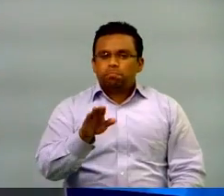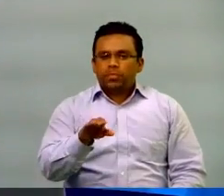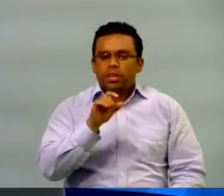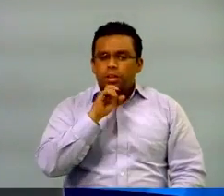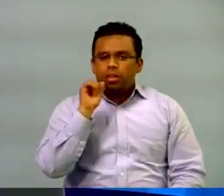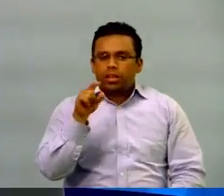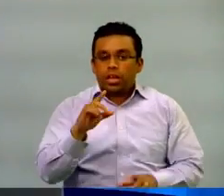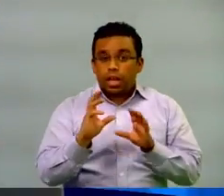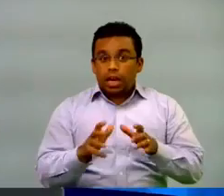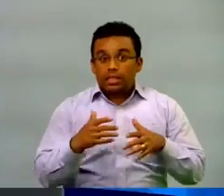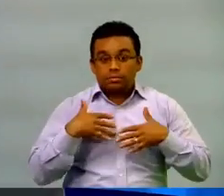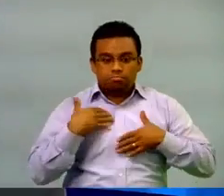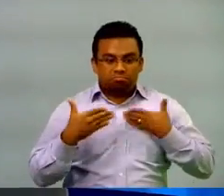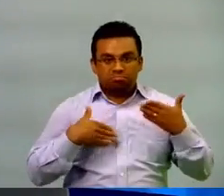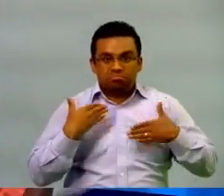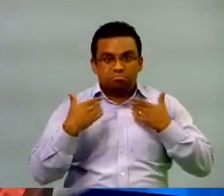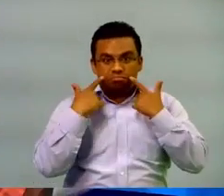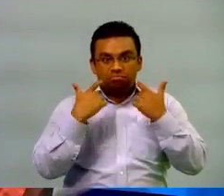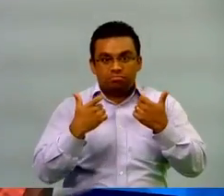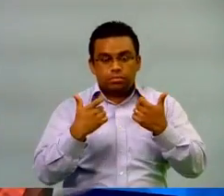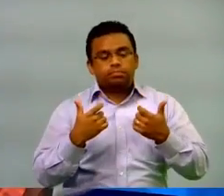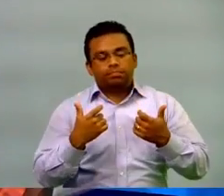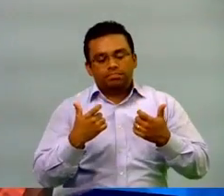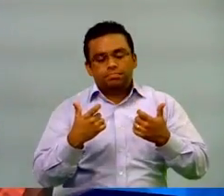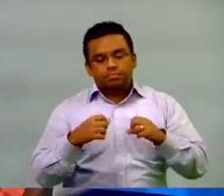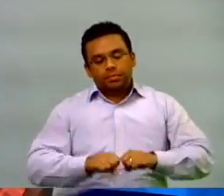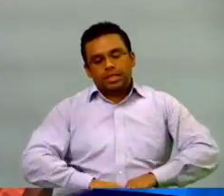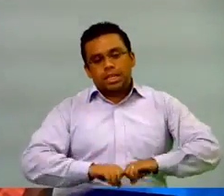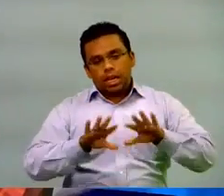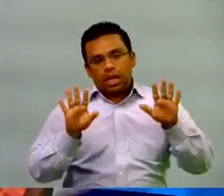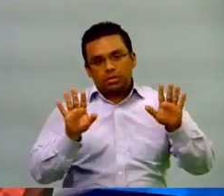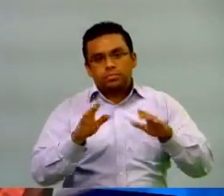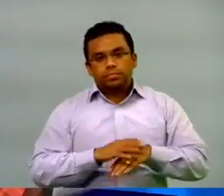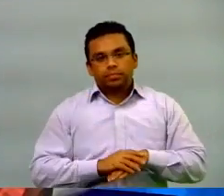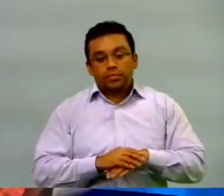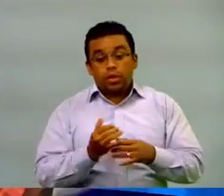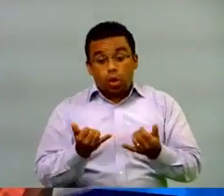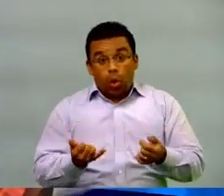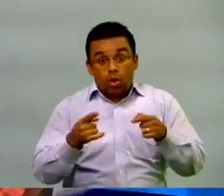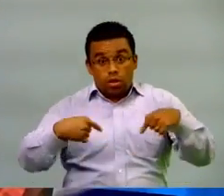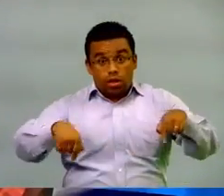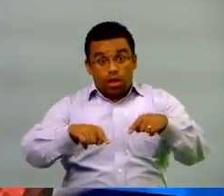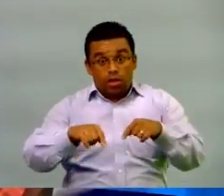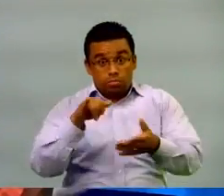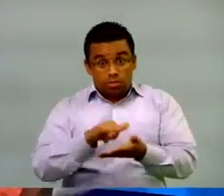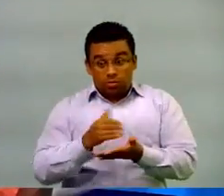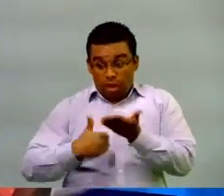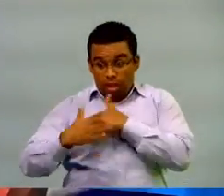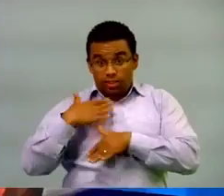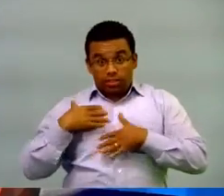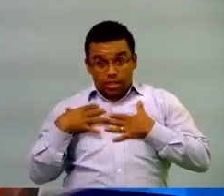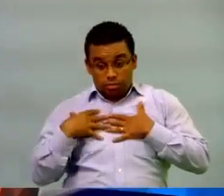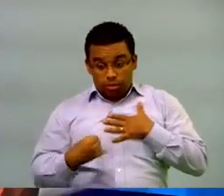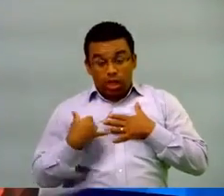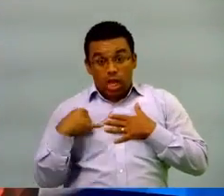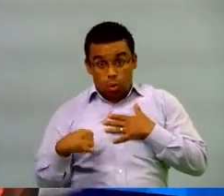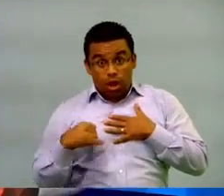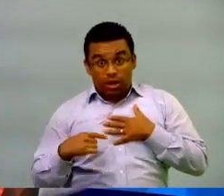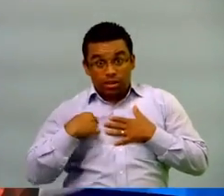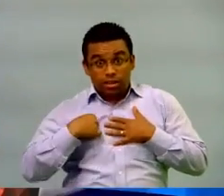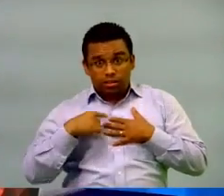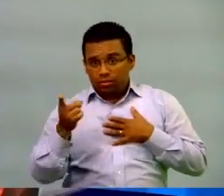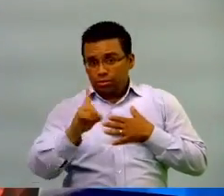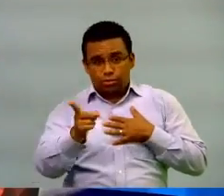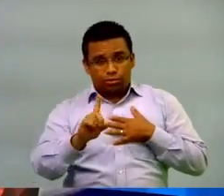tecnología? Claro. Nuestros nativos digitales no aprenden de la misma manera que lo hicimos nosotros. A nosotros nos cogían en